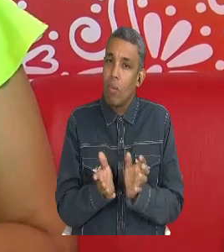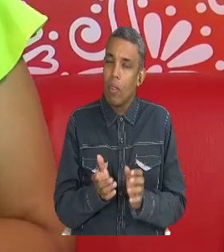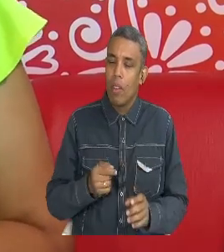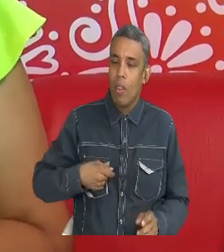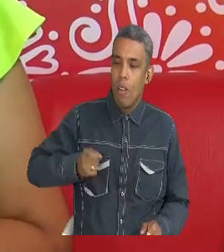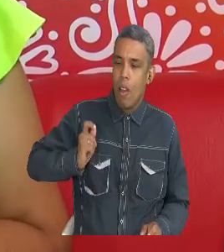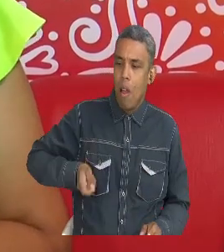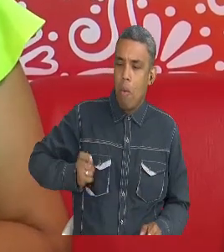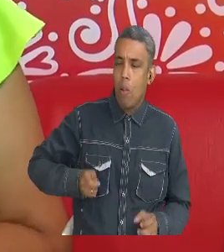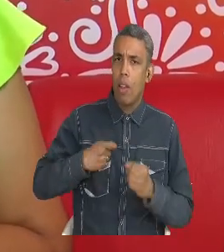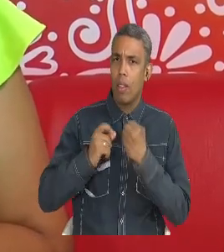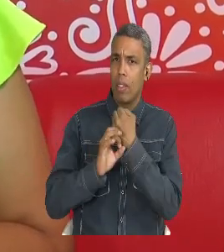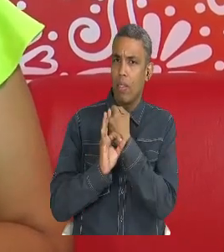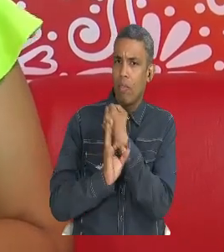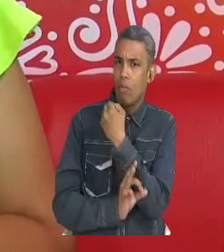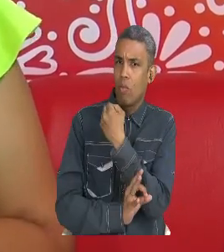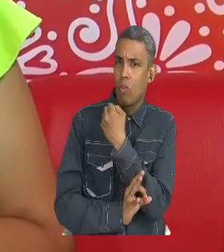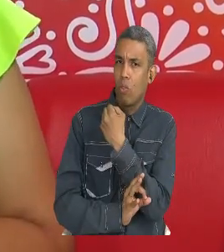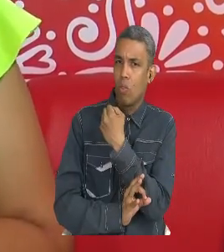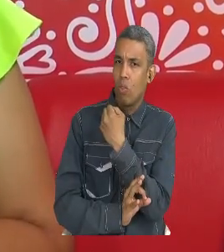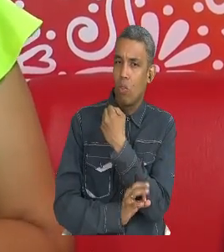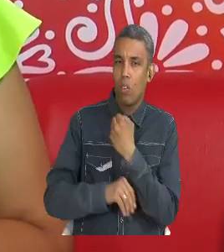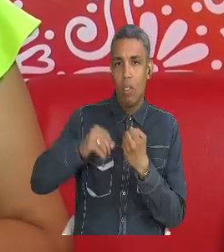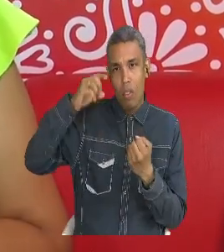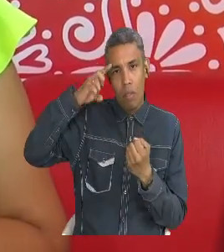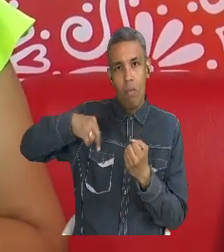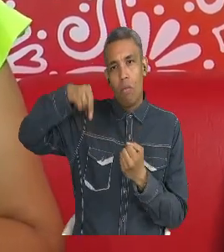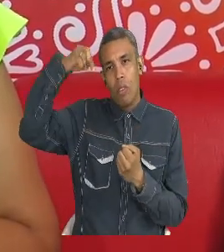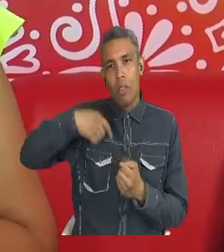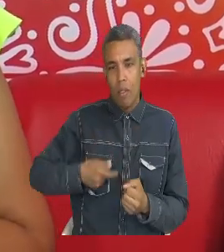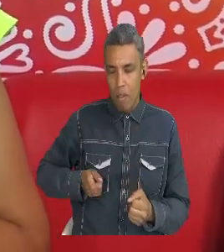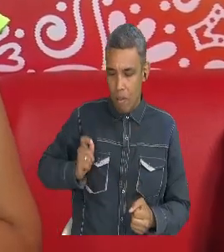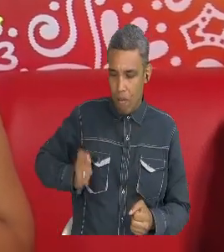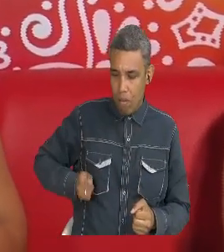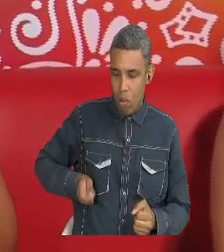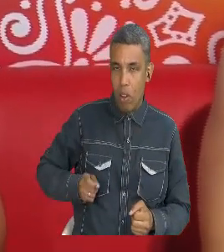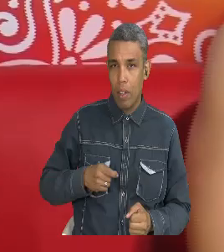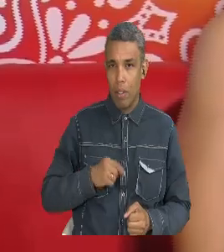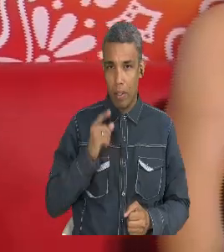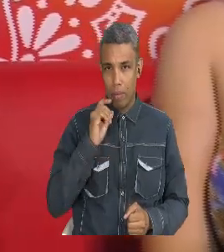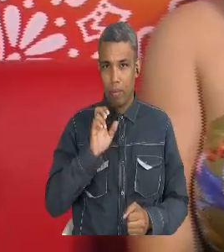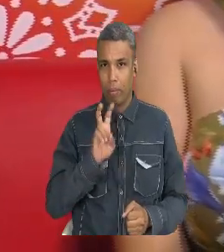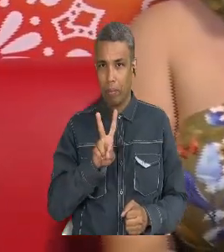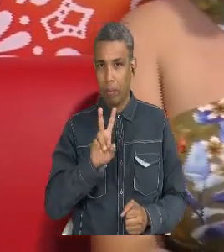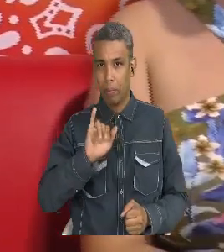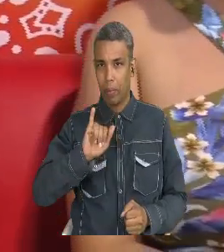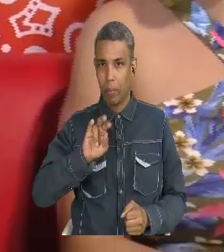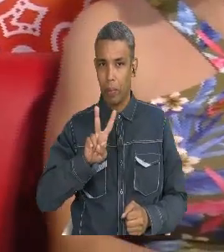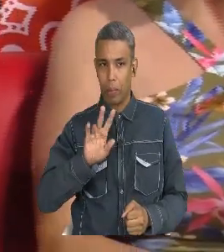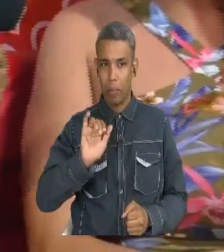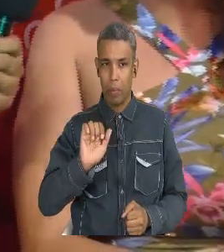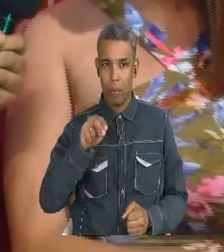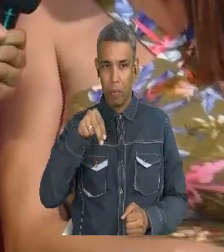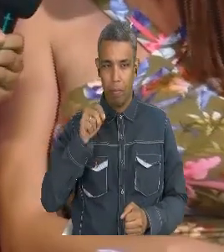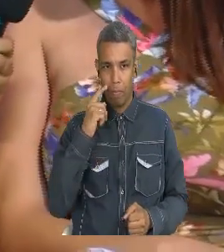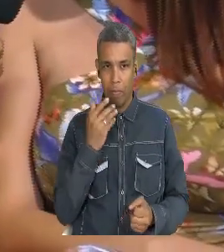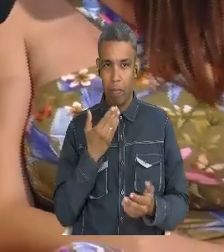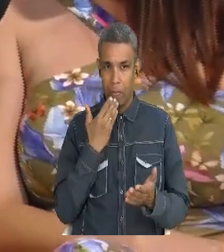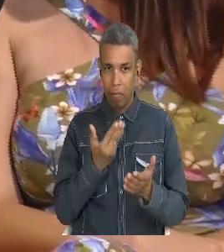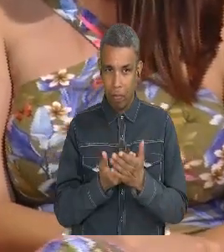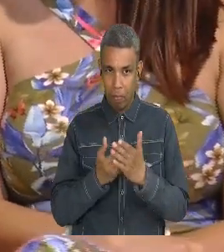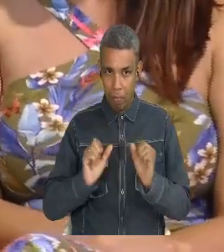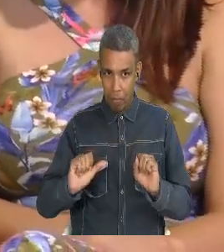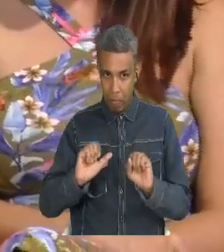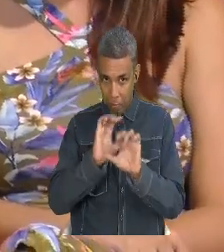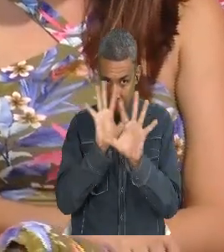nuestra psicóloga. En estos momentos está con nosotros nuestra abogada Viviana Betancourt, a quien le damos los muy buenos días. Hola, Viviana. Hola, muy buenos días,